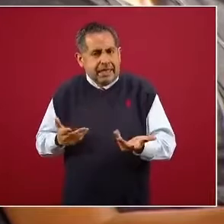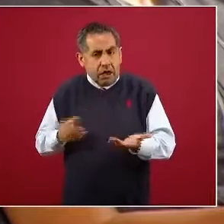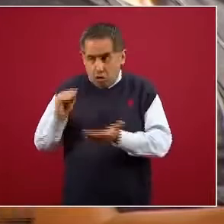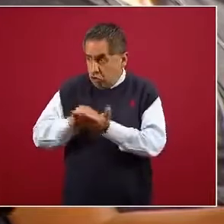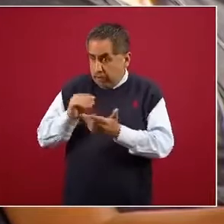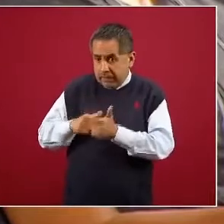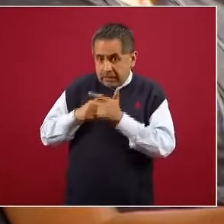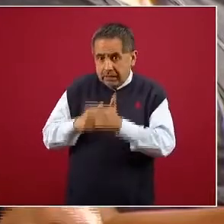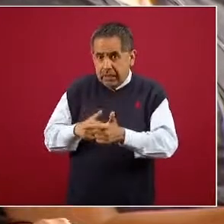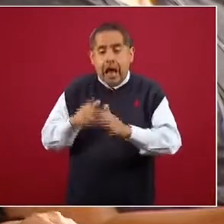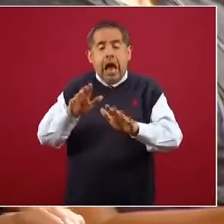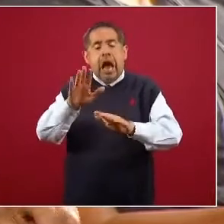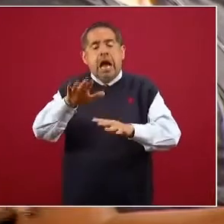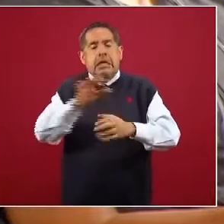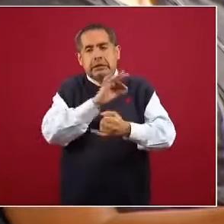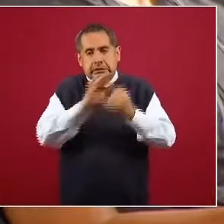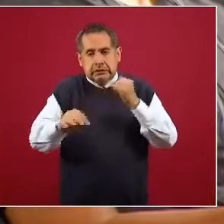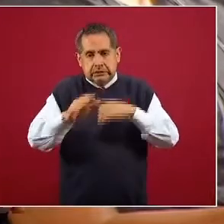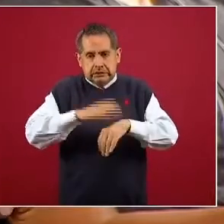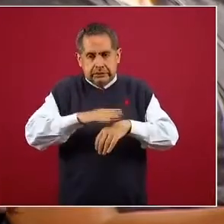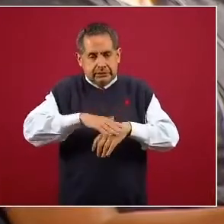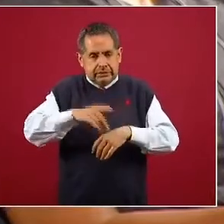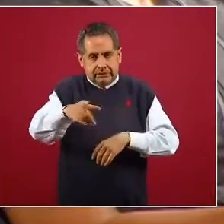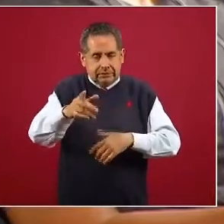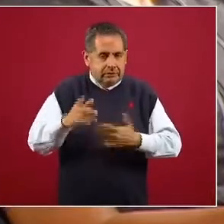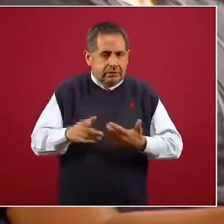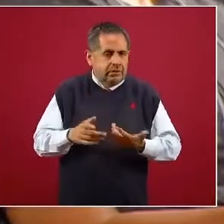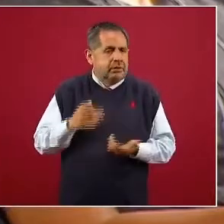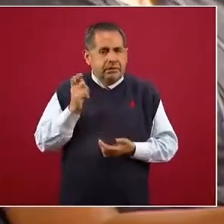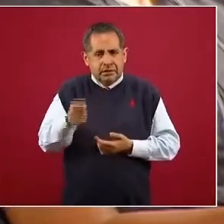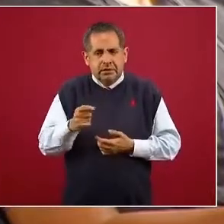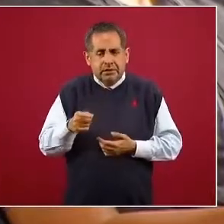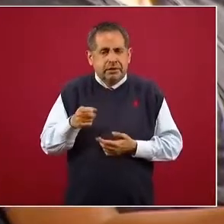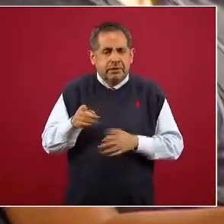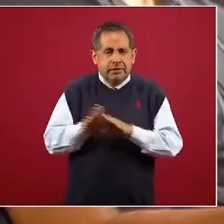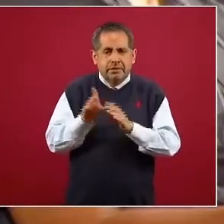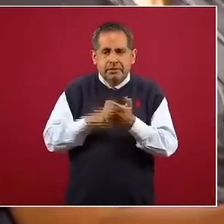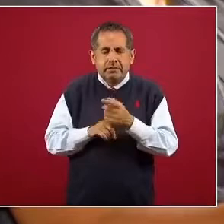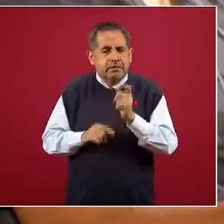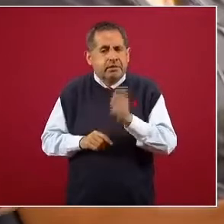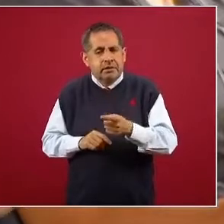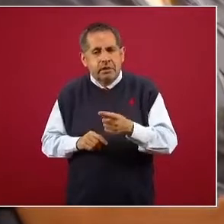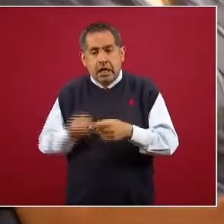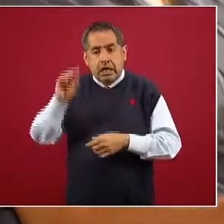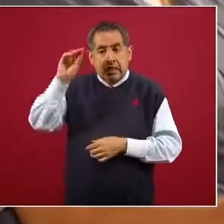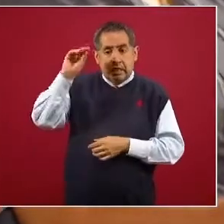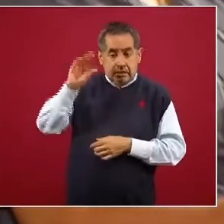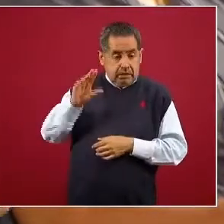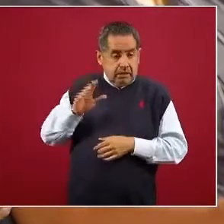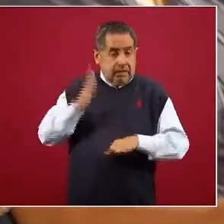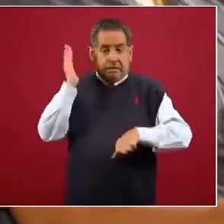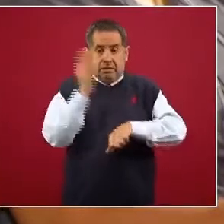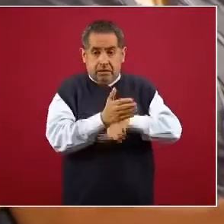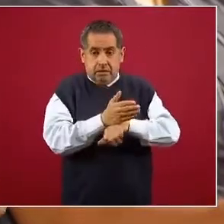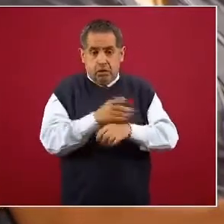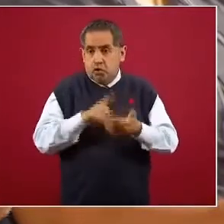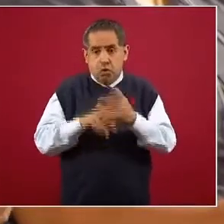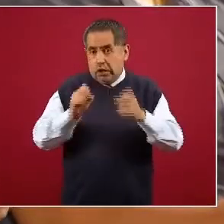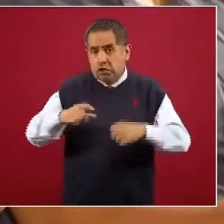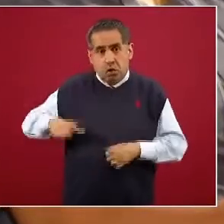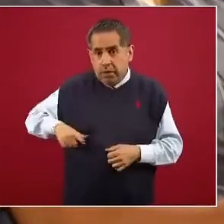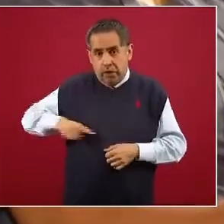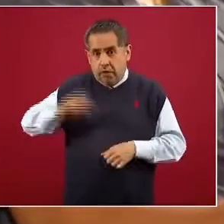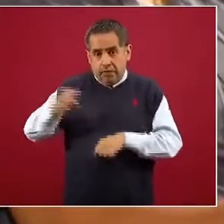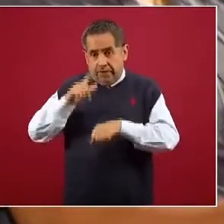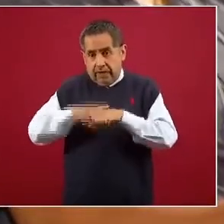que se mantiene. Y finalmente, que esta disposición de aplicar sanciones no era la postura del gobierno